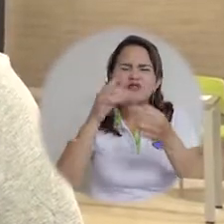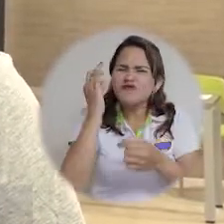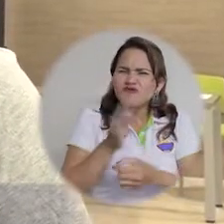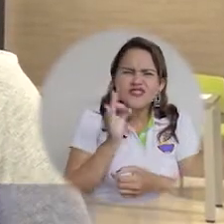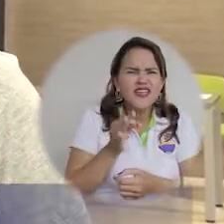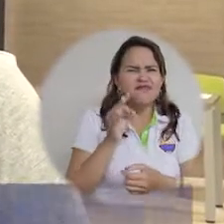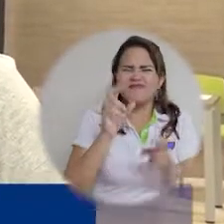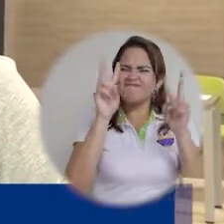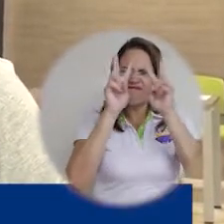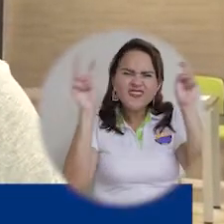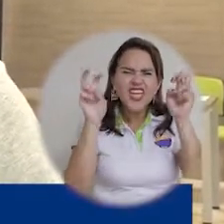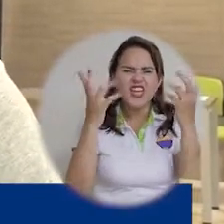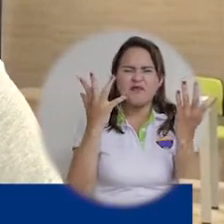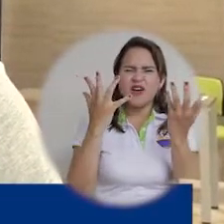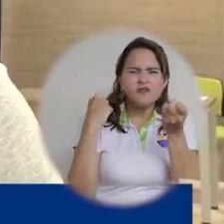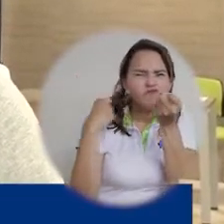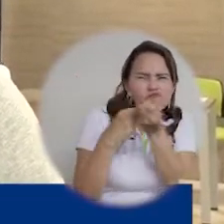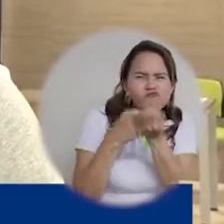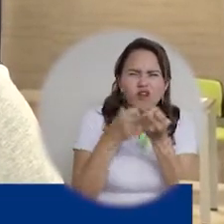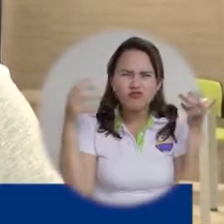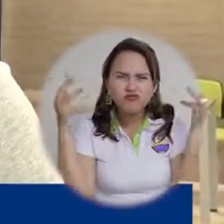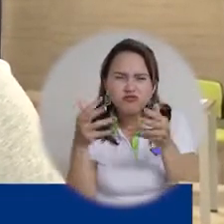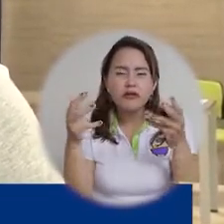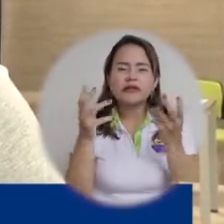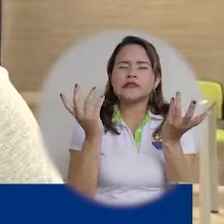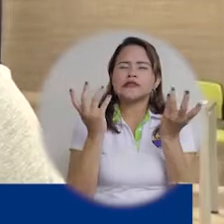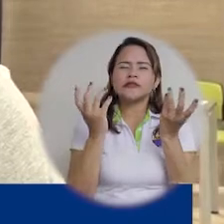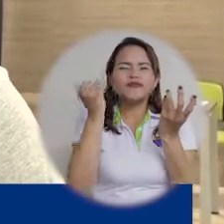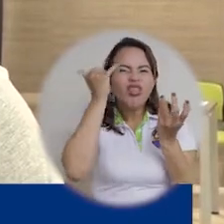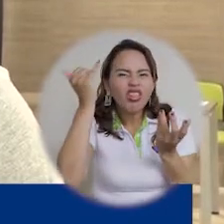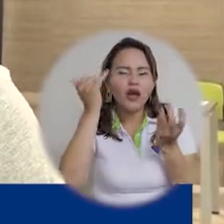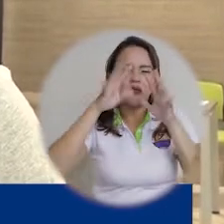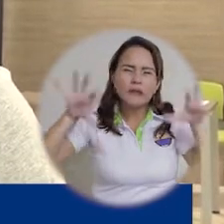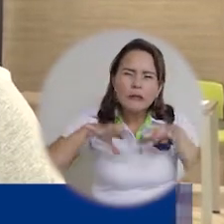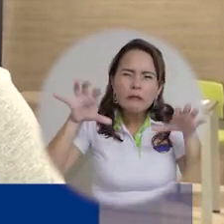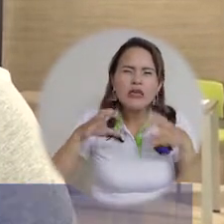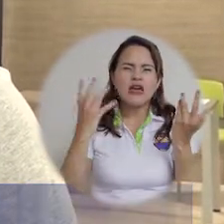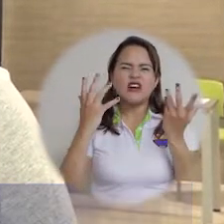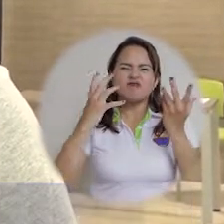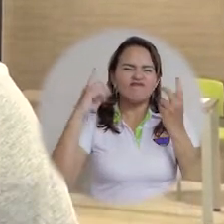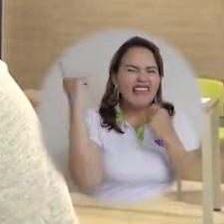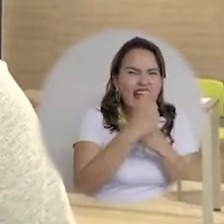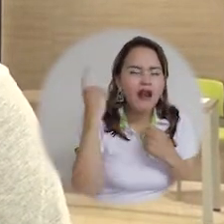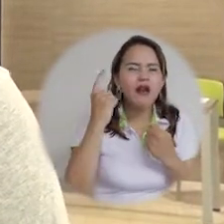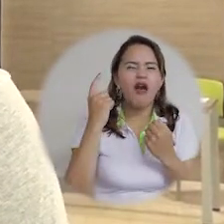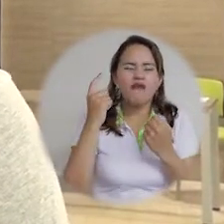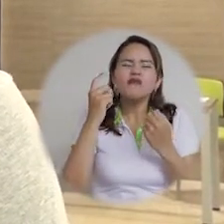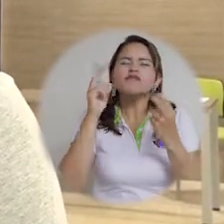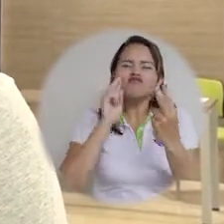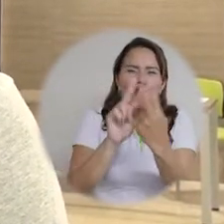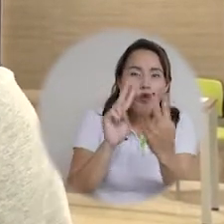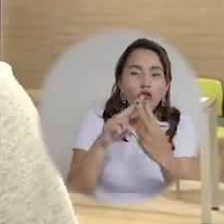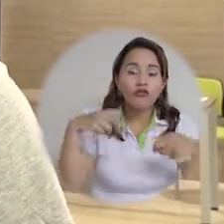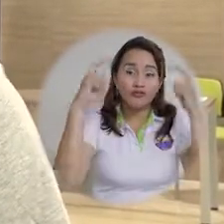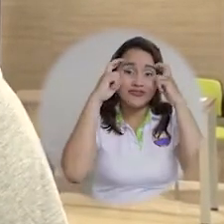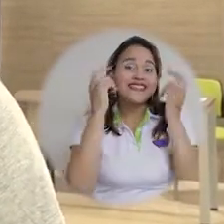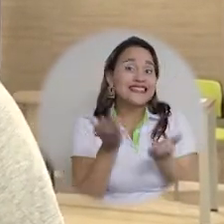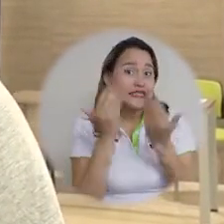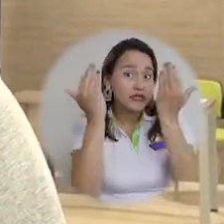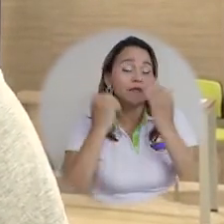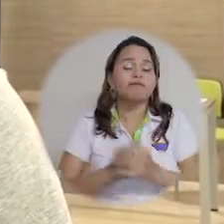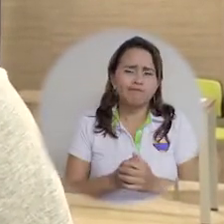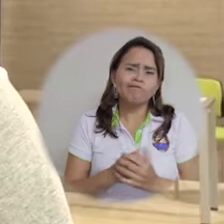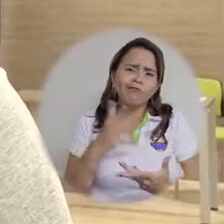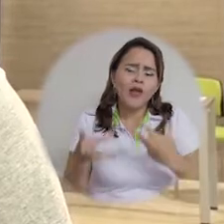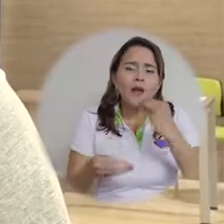fundamental y clave y bien puntual en todo este tipo de organización de eventos, de espacios de divulgación, y es clave en